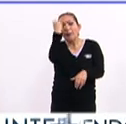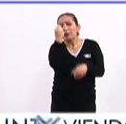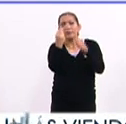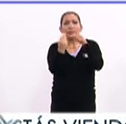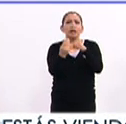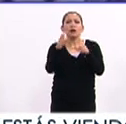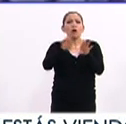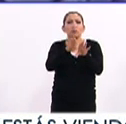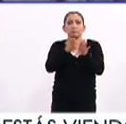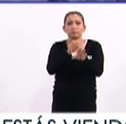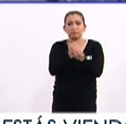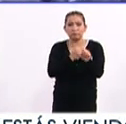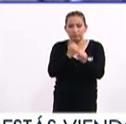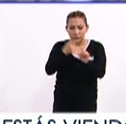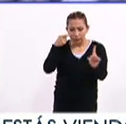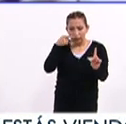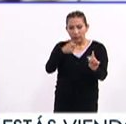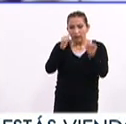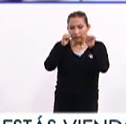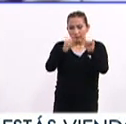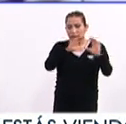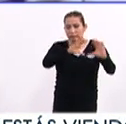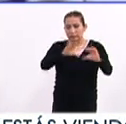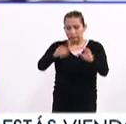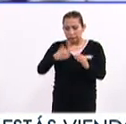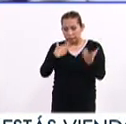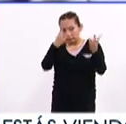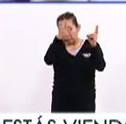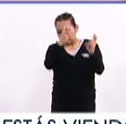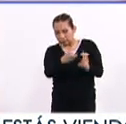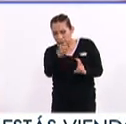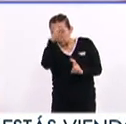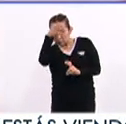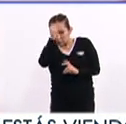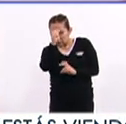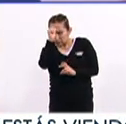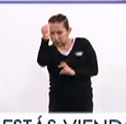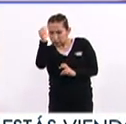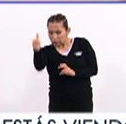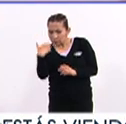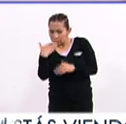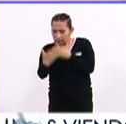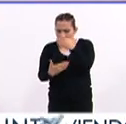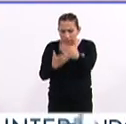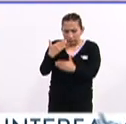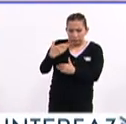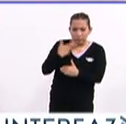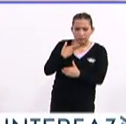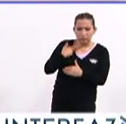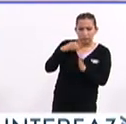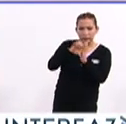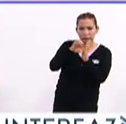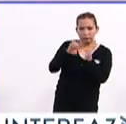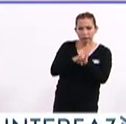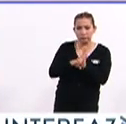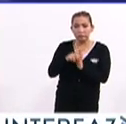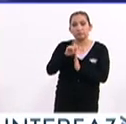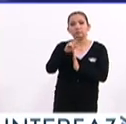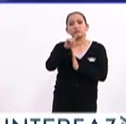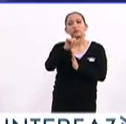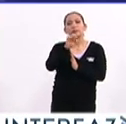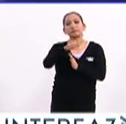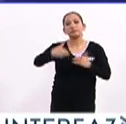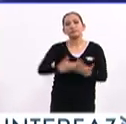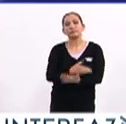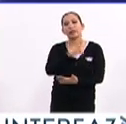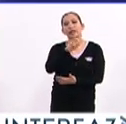aprendizaje como una práctica centrada en la enseñanza de contenidos abstractos y como un proceso político y ético. Paulo Freire nació